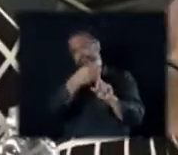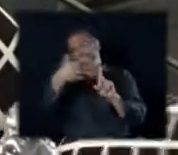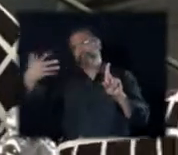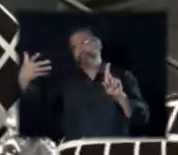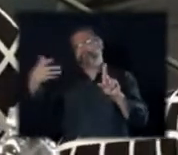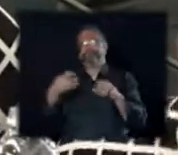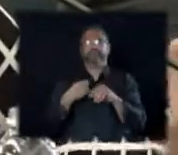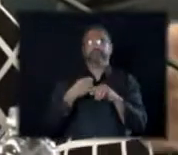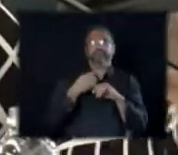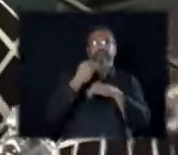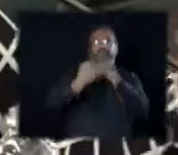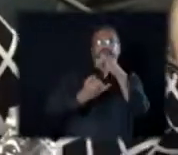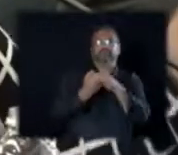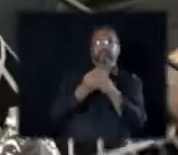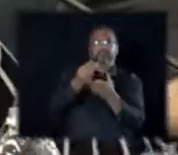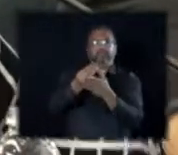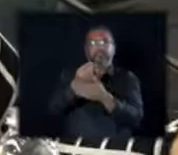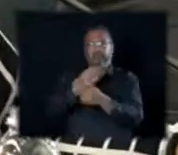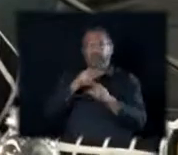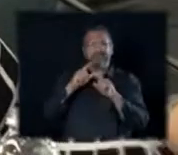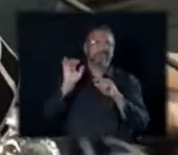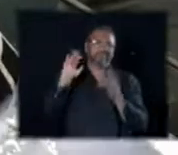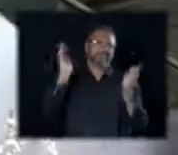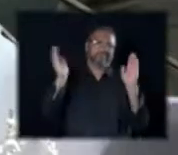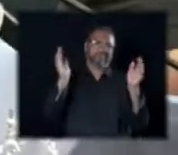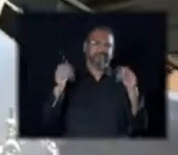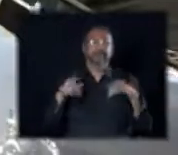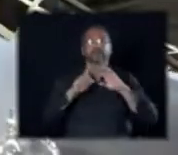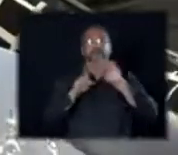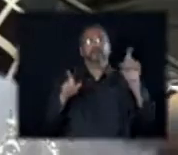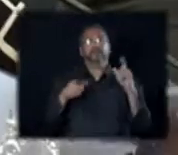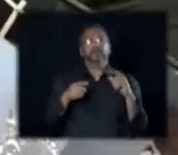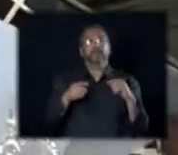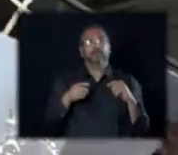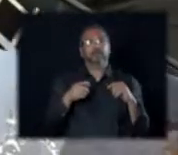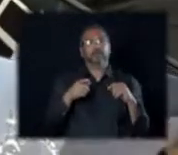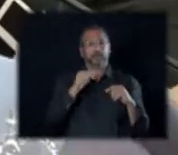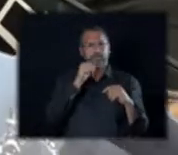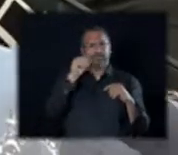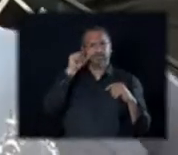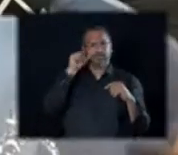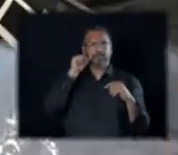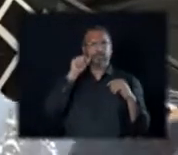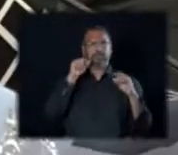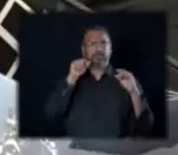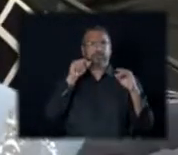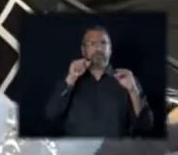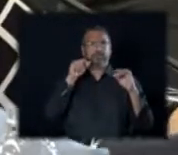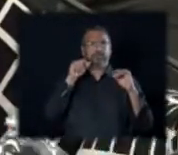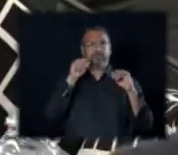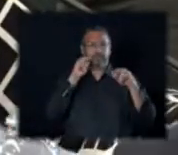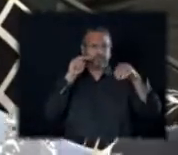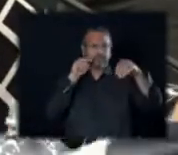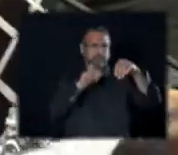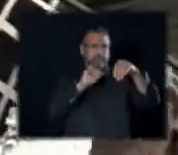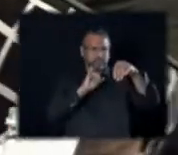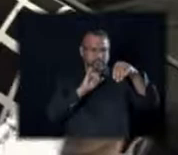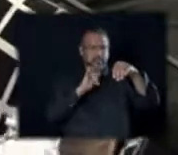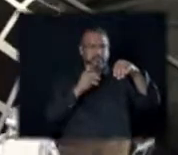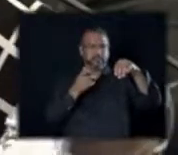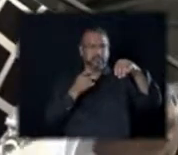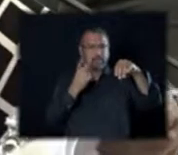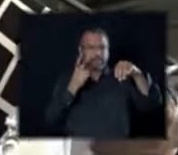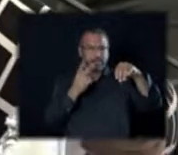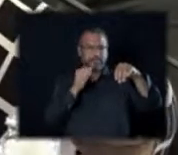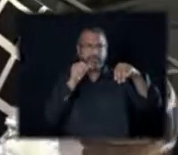qué conlleva esto, puede ir a la página de internet del Fondo Monetario Internacional y tiene muchos documentos que lo explican. Y encontré uno